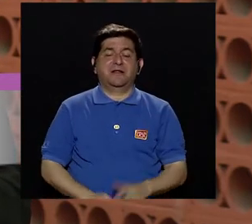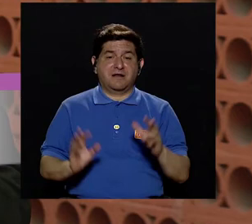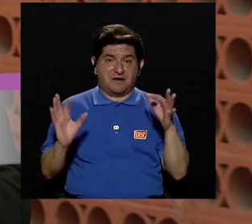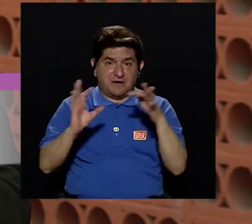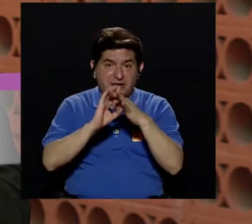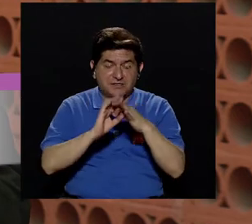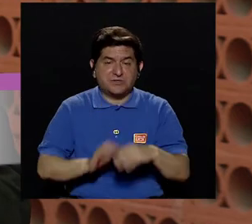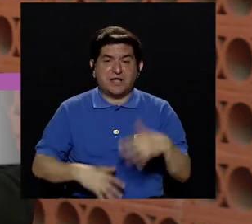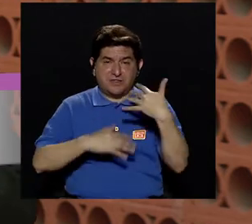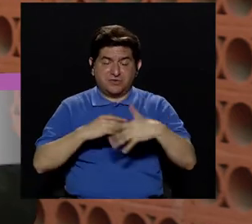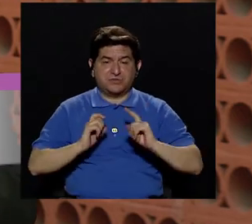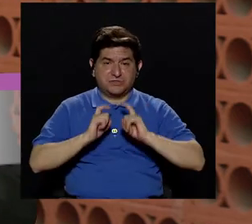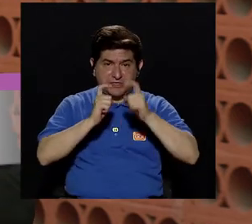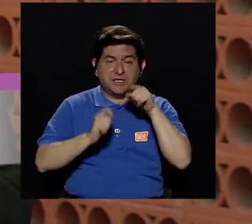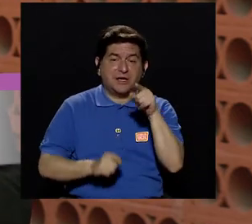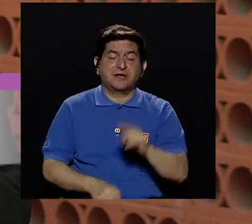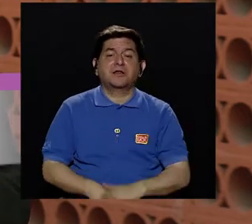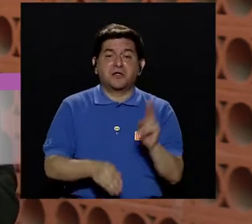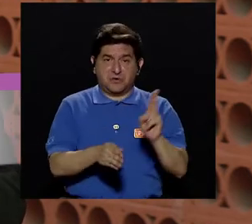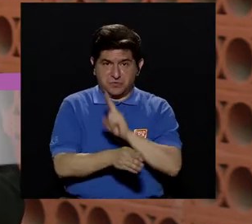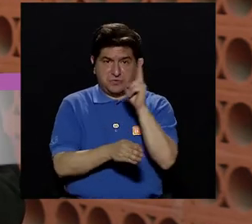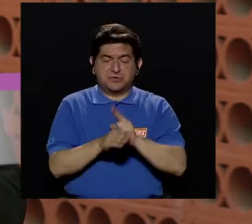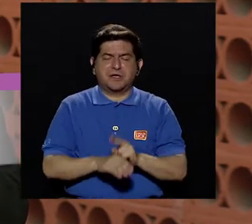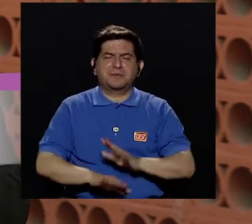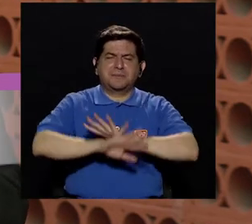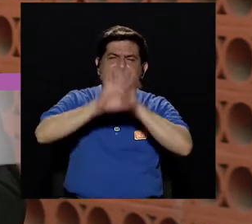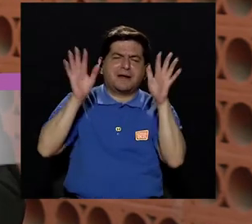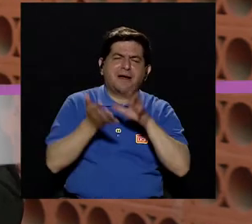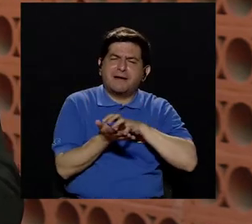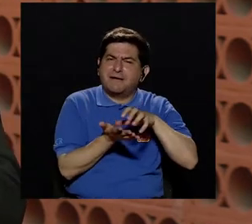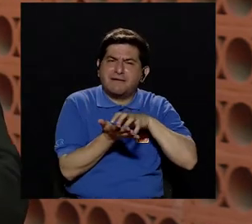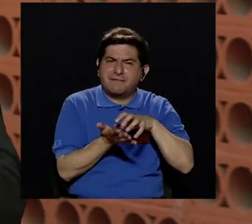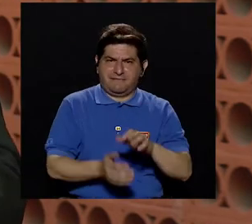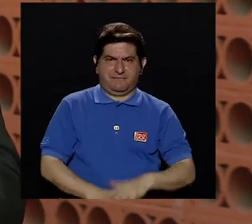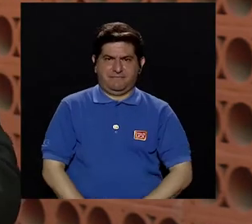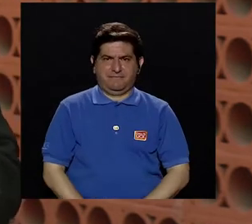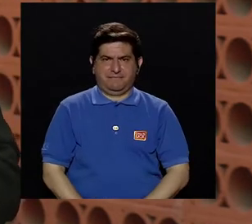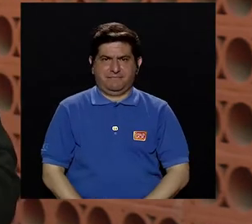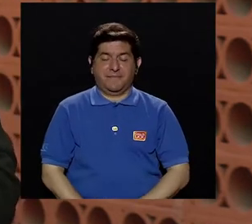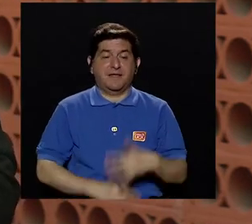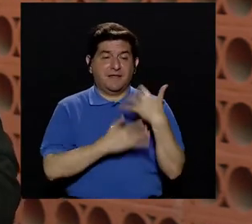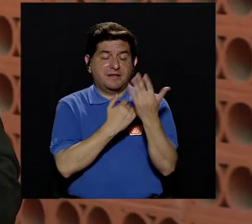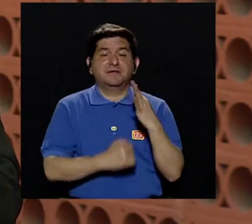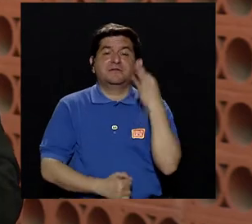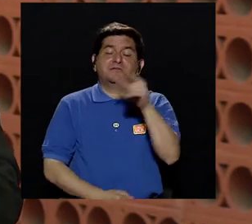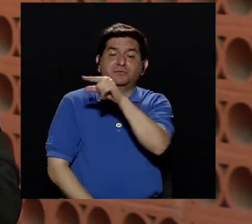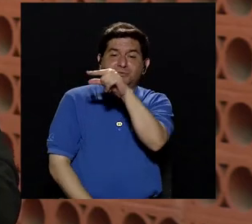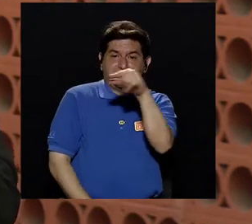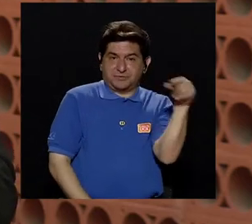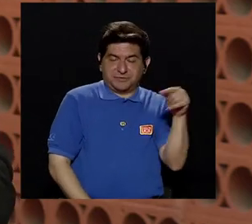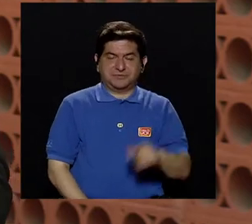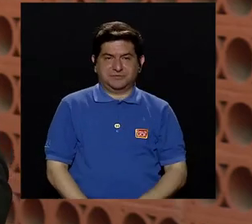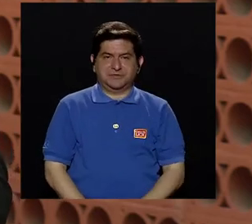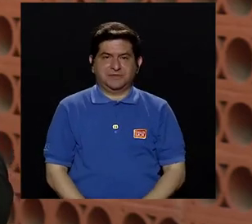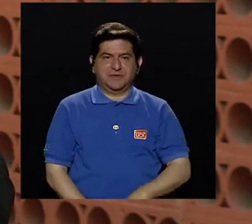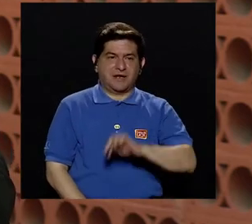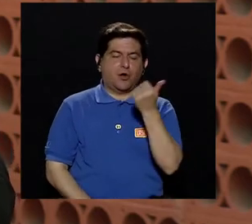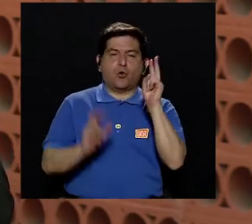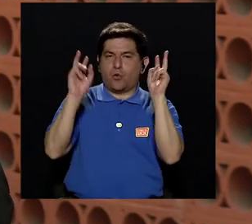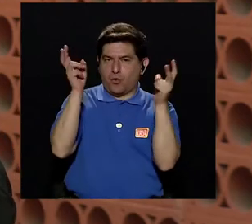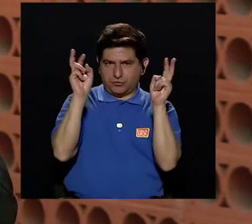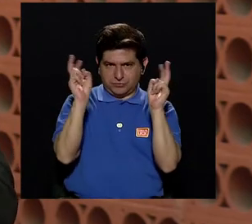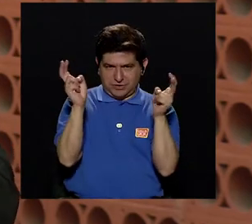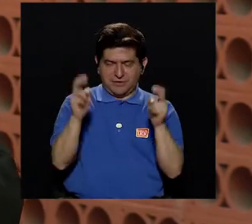respecto a la donación de sangre le hayan sido útiles para despejar sus dudas. Y bueno, los esperamos la próxima semana con